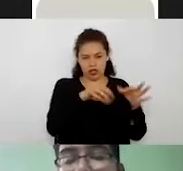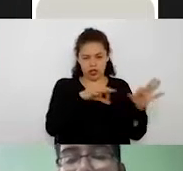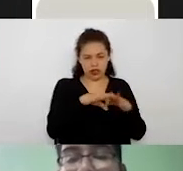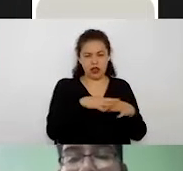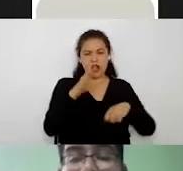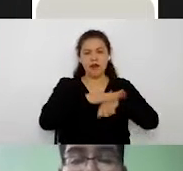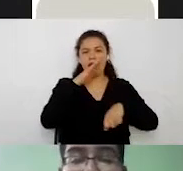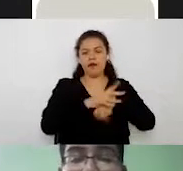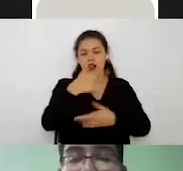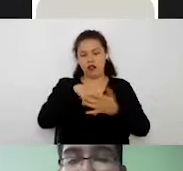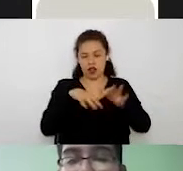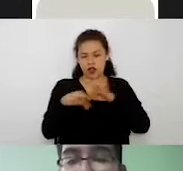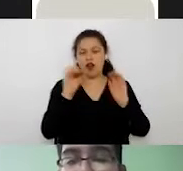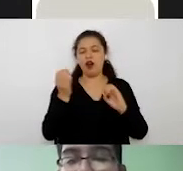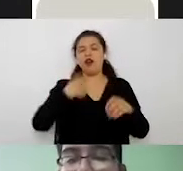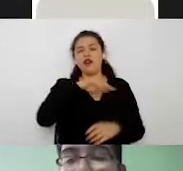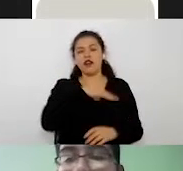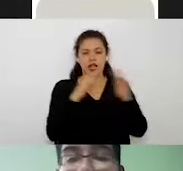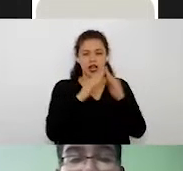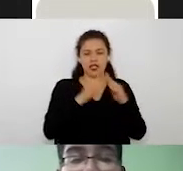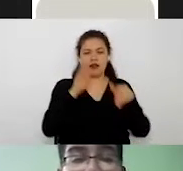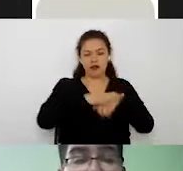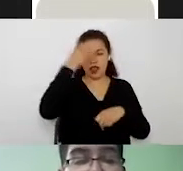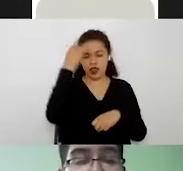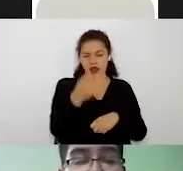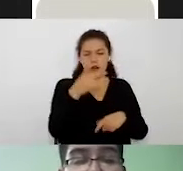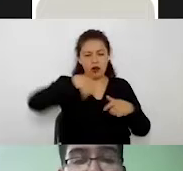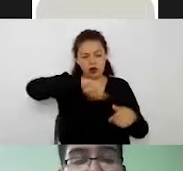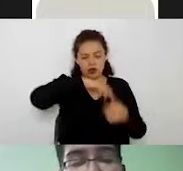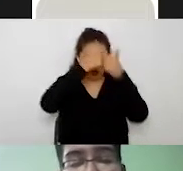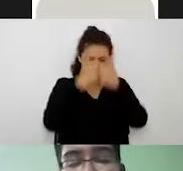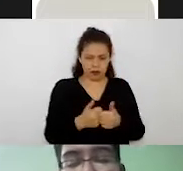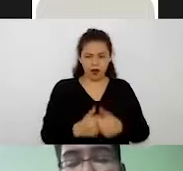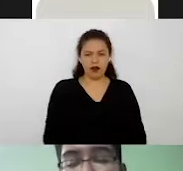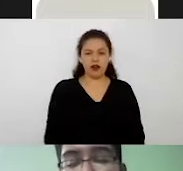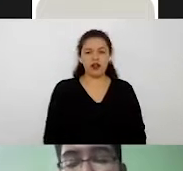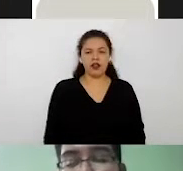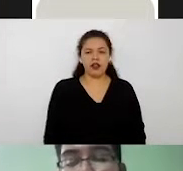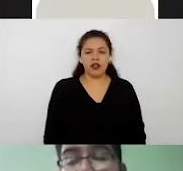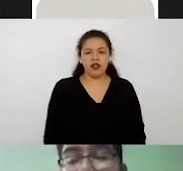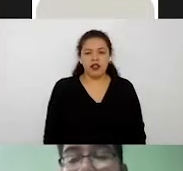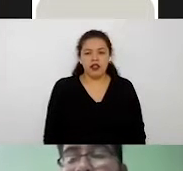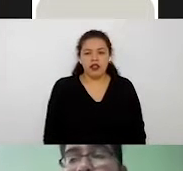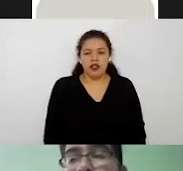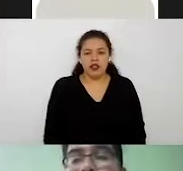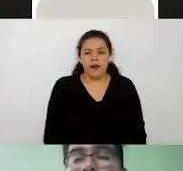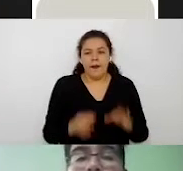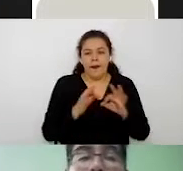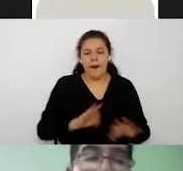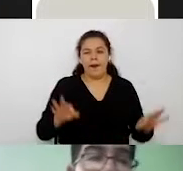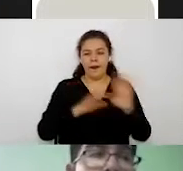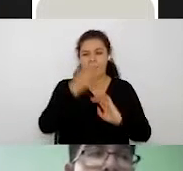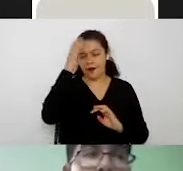nuestro lugar de trabajo o en nuestra casa, que es en donde más tiempo pasamos. Eh, Importante conocer, por ejemplo, si tenemos algún